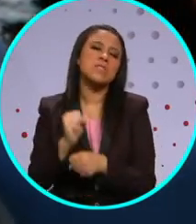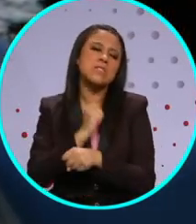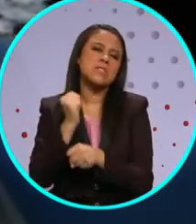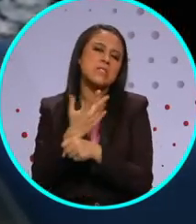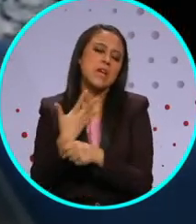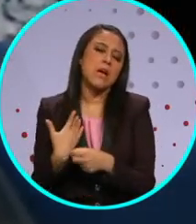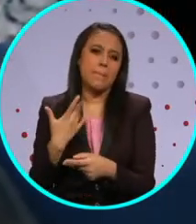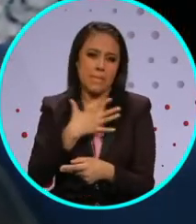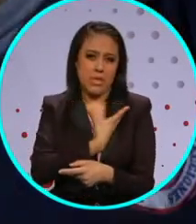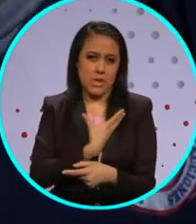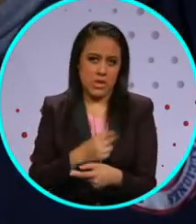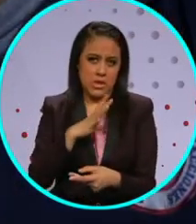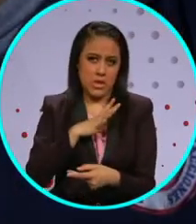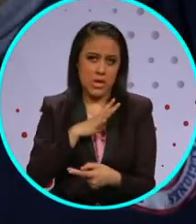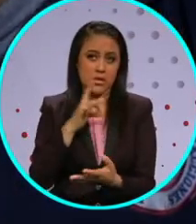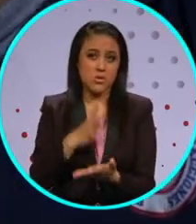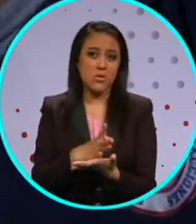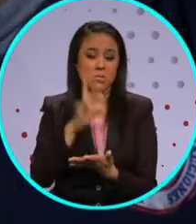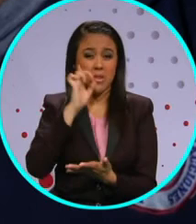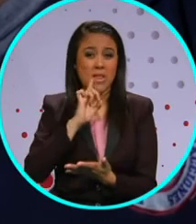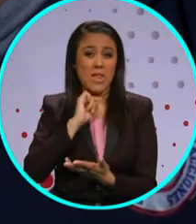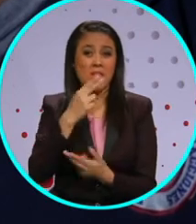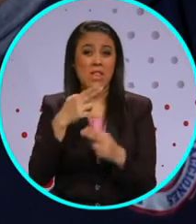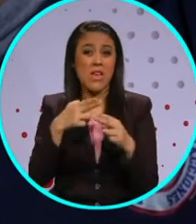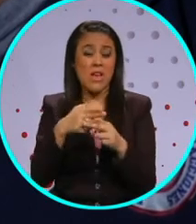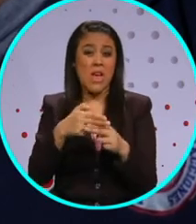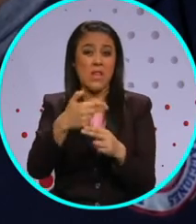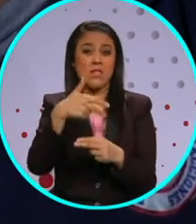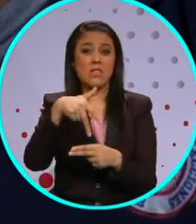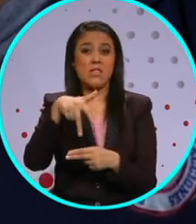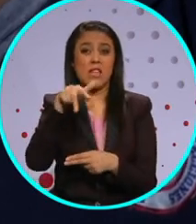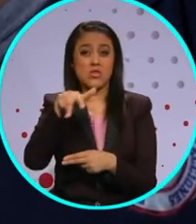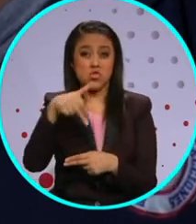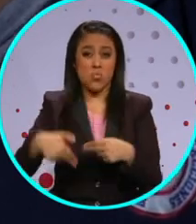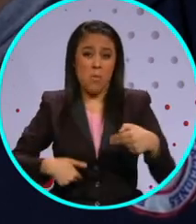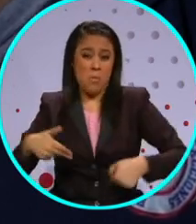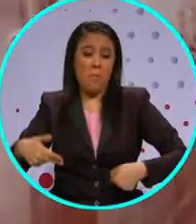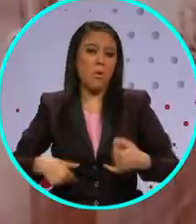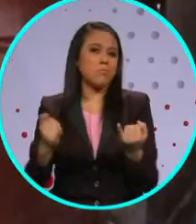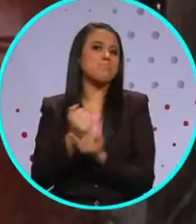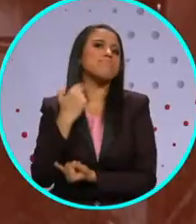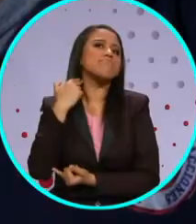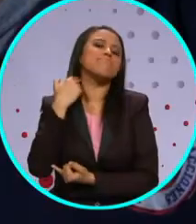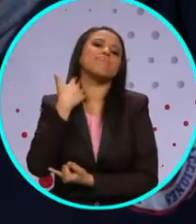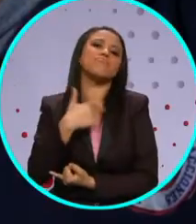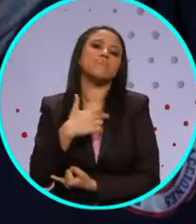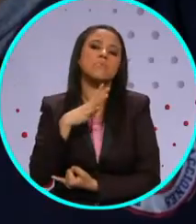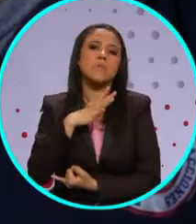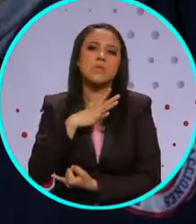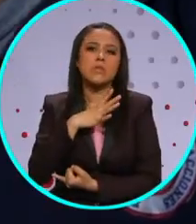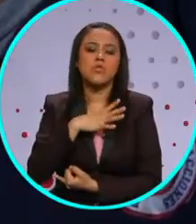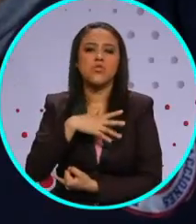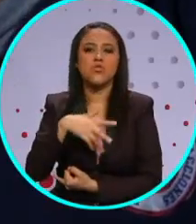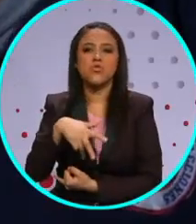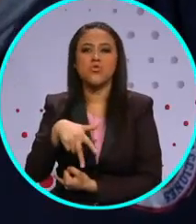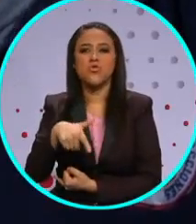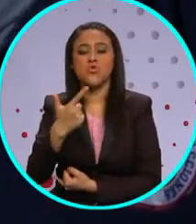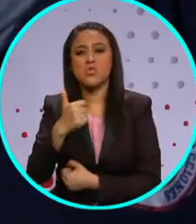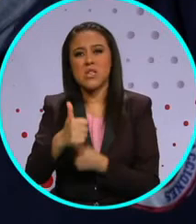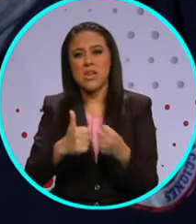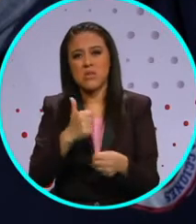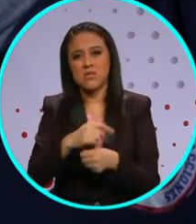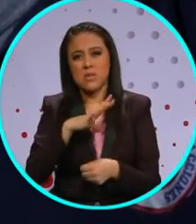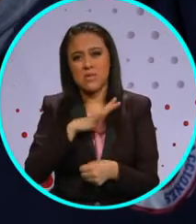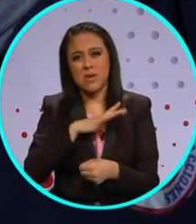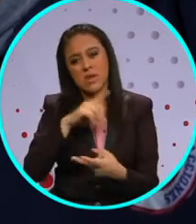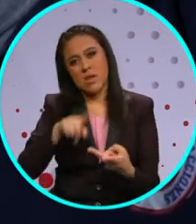nada más le dio 18 piquetes y le cortó la yugular. El más chiquillo tenía 12 años, el